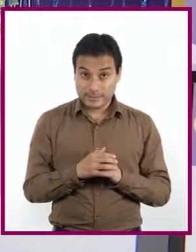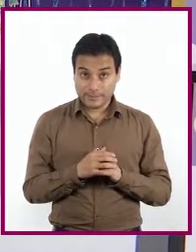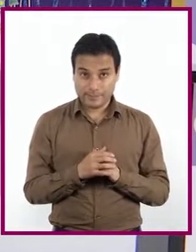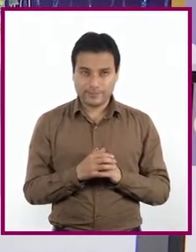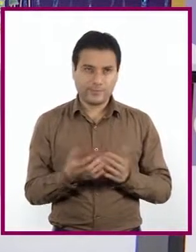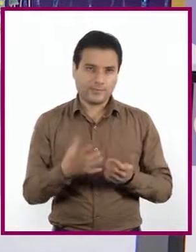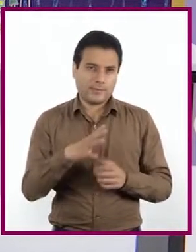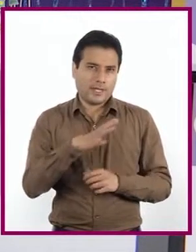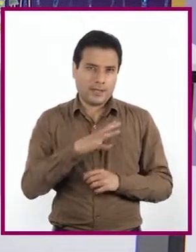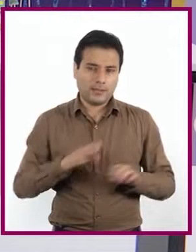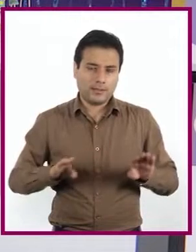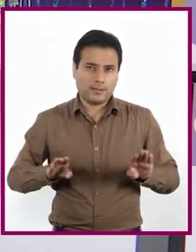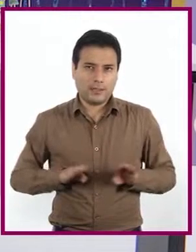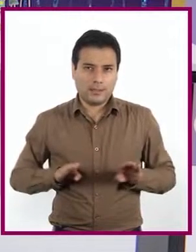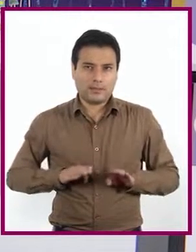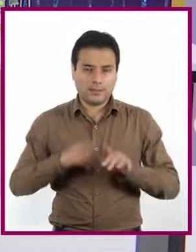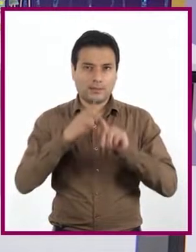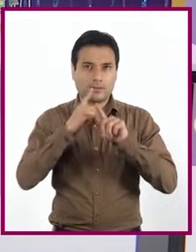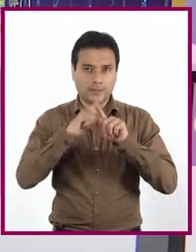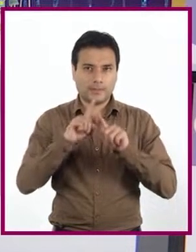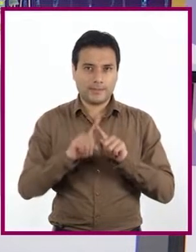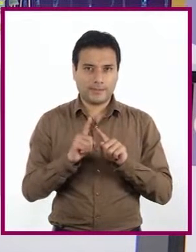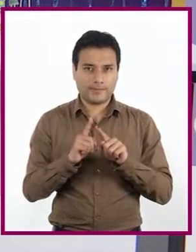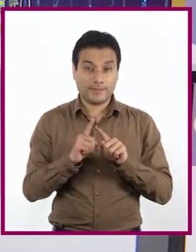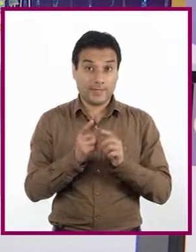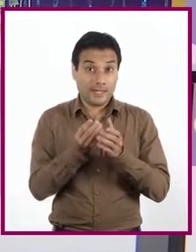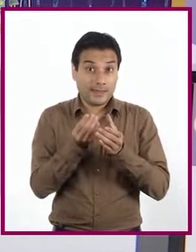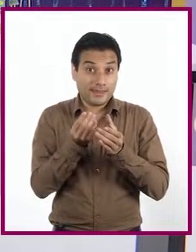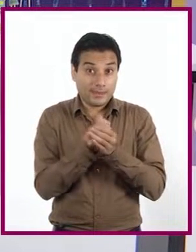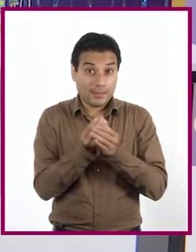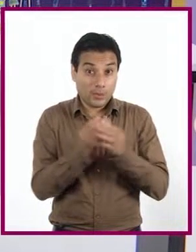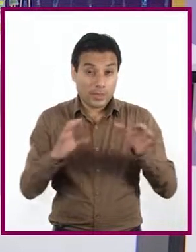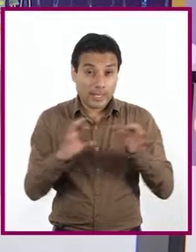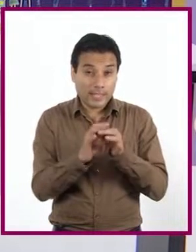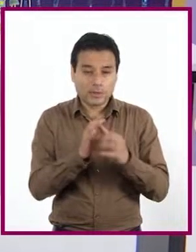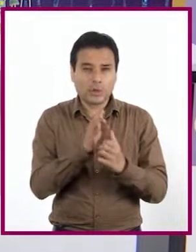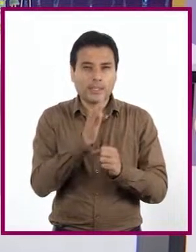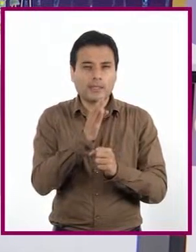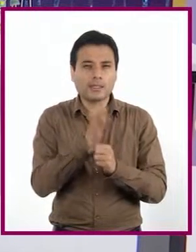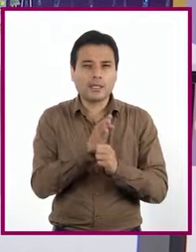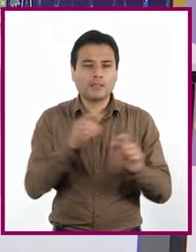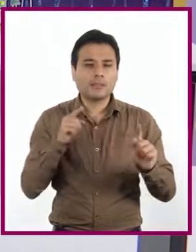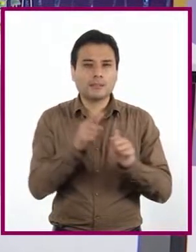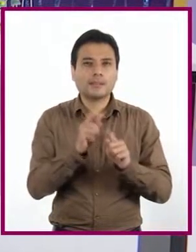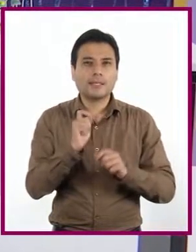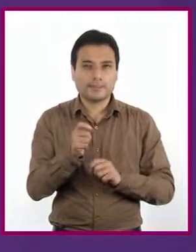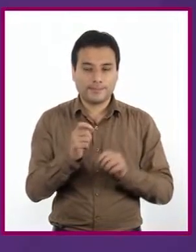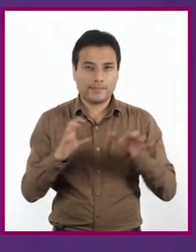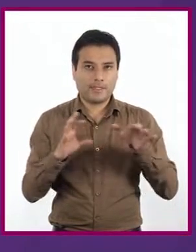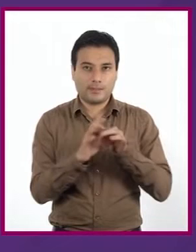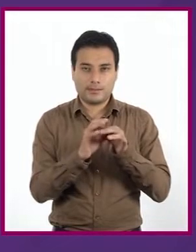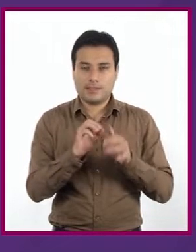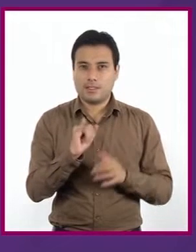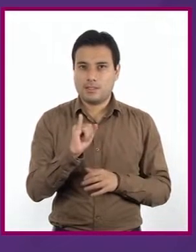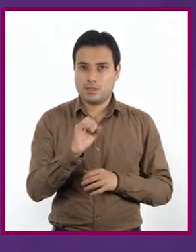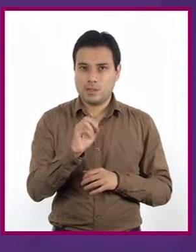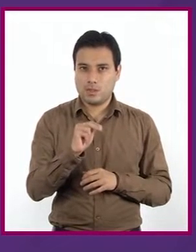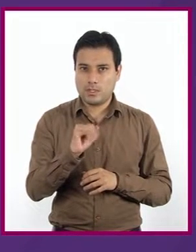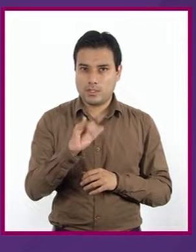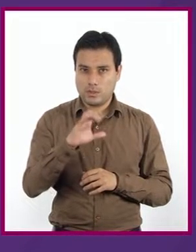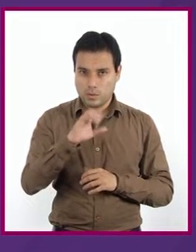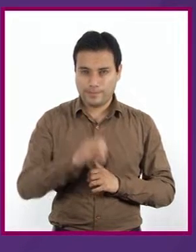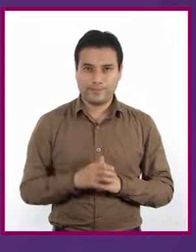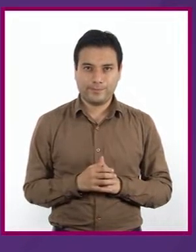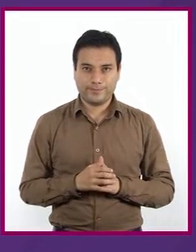diferentes propiedades. El tipo de enlace que explicaremos hoy es el enlace iónico.